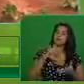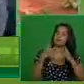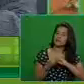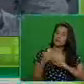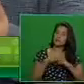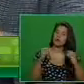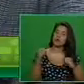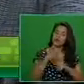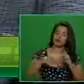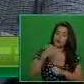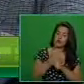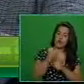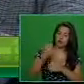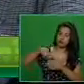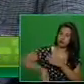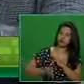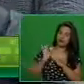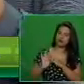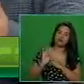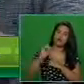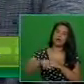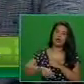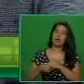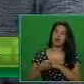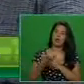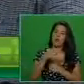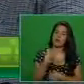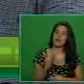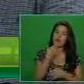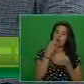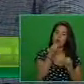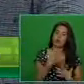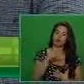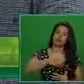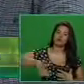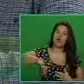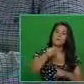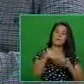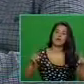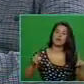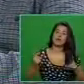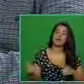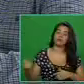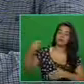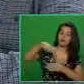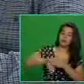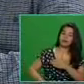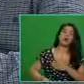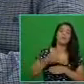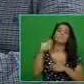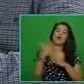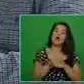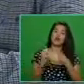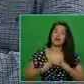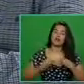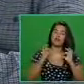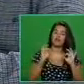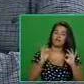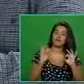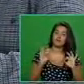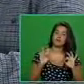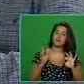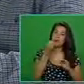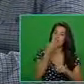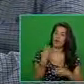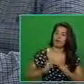realmente con su trabajo, con su aporte a la sociedad, pero que ese ingreso mayor, esa mejora en la calidad de vida, ese buen acceder